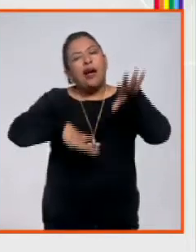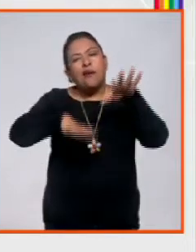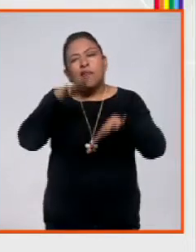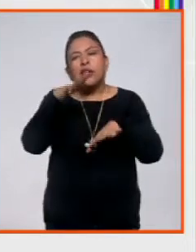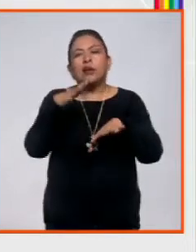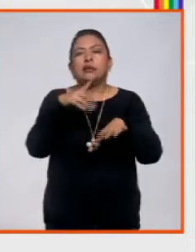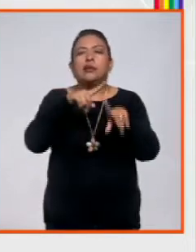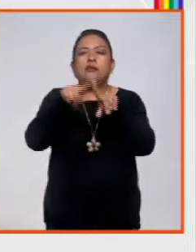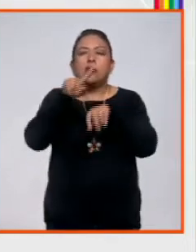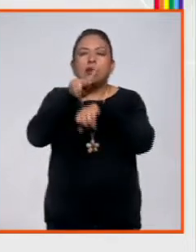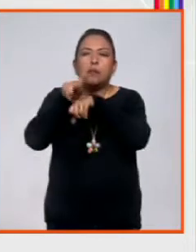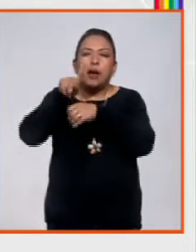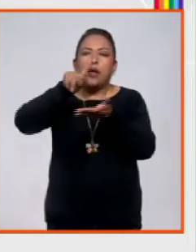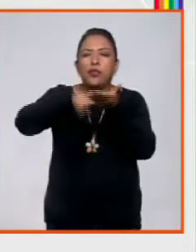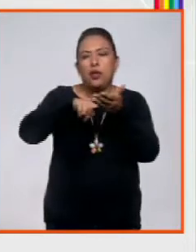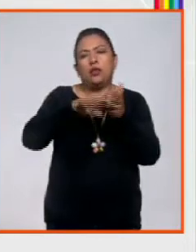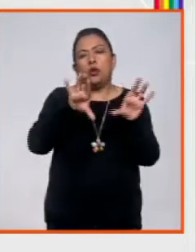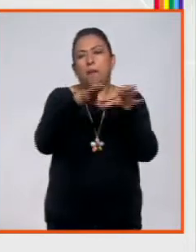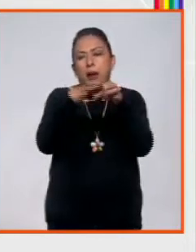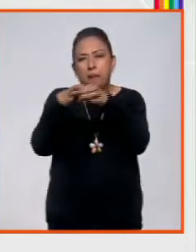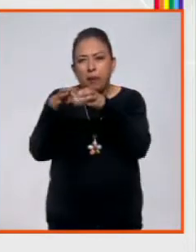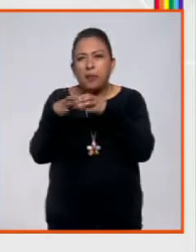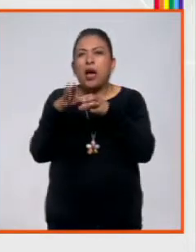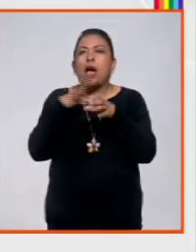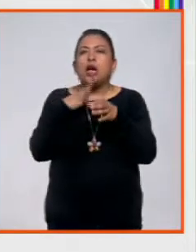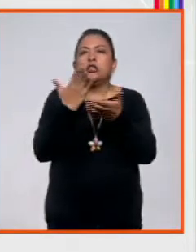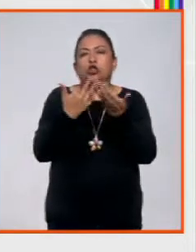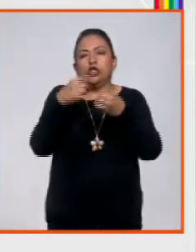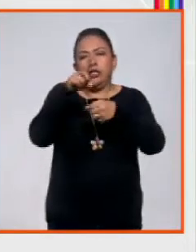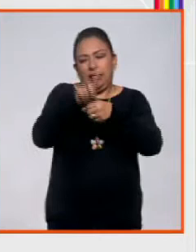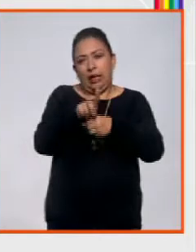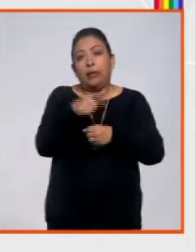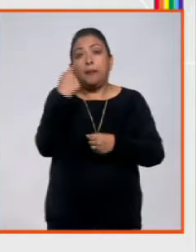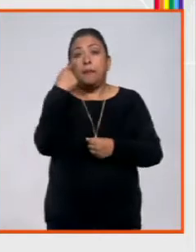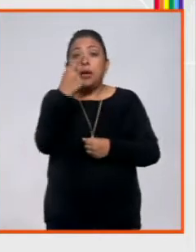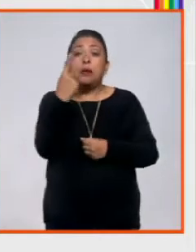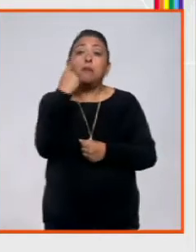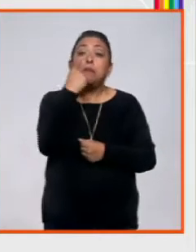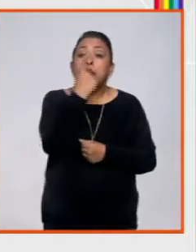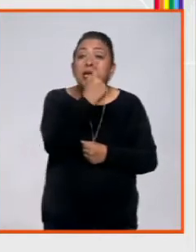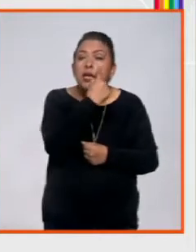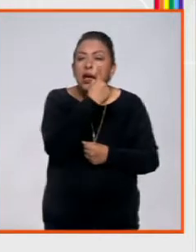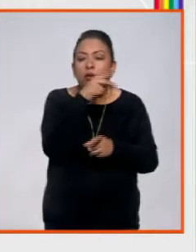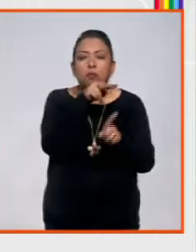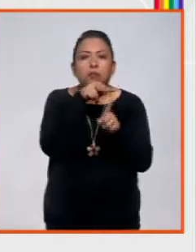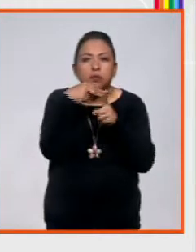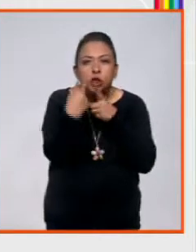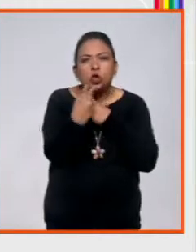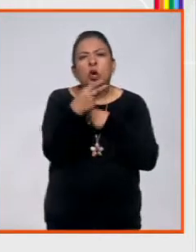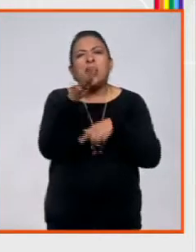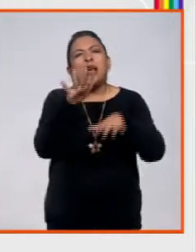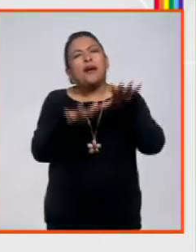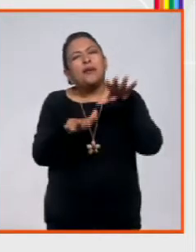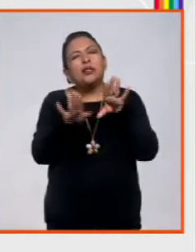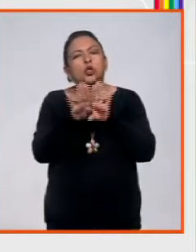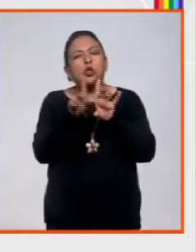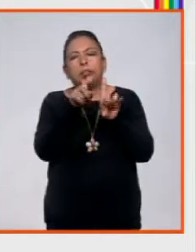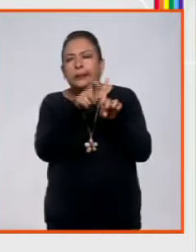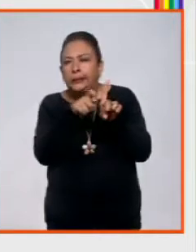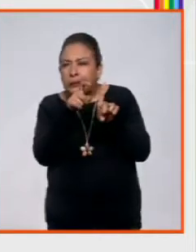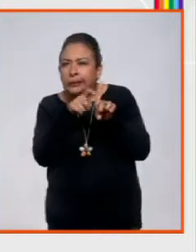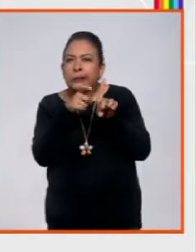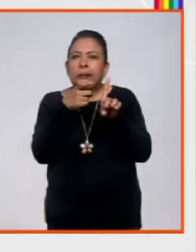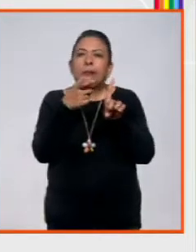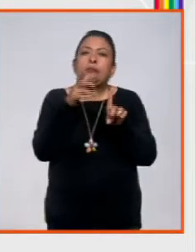estados desarrollan dentro de sus propias poblaciones y sociedades esta mirada que a veces puede ser con un poco de crítica y